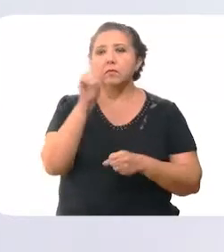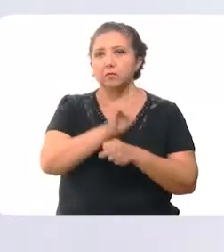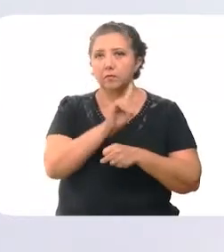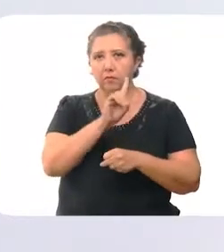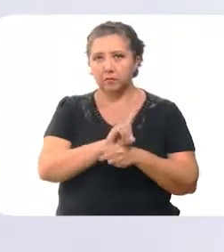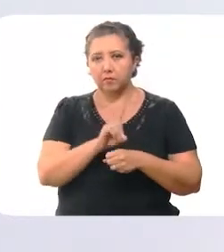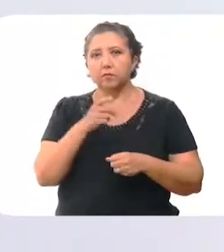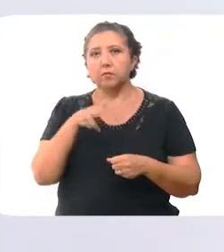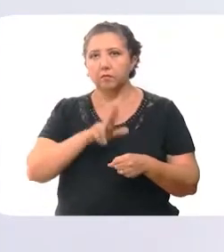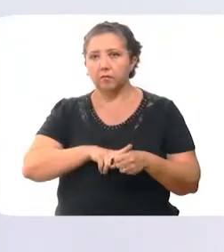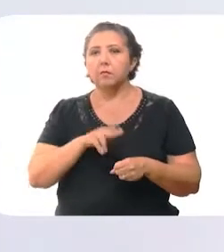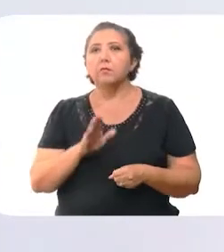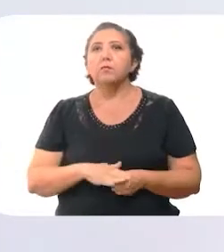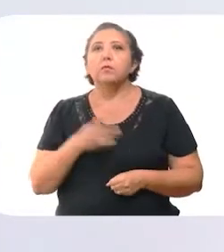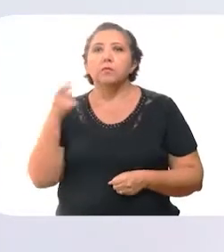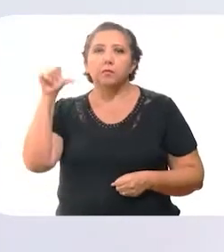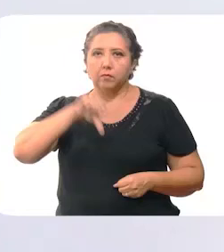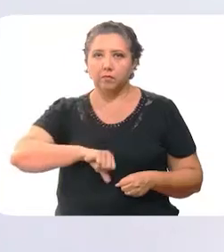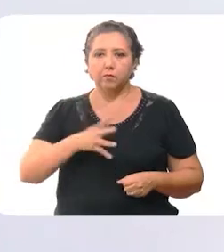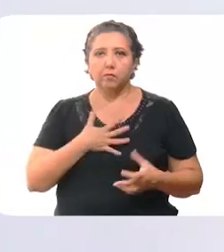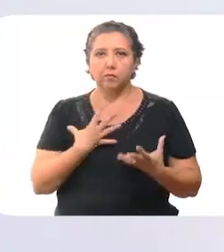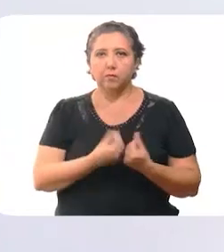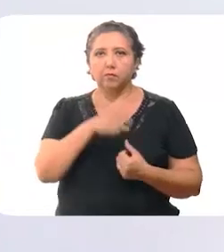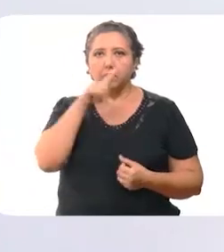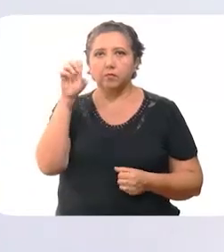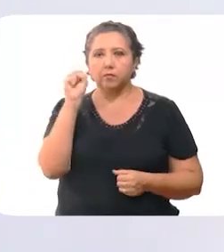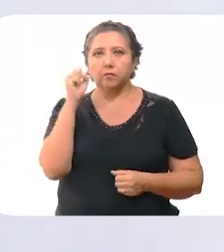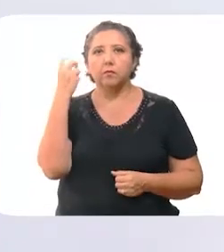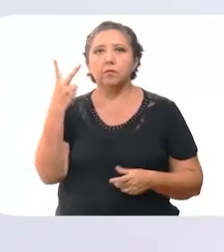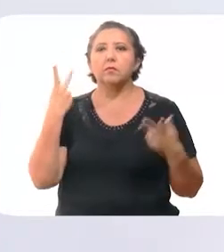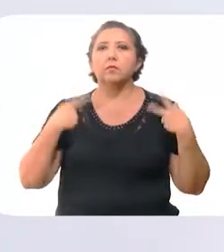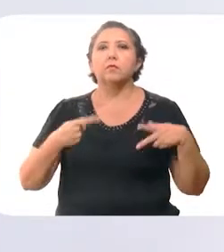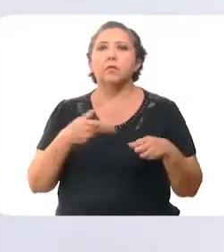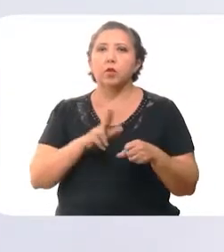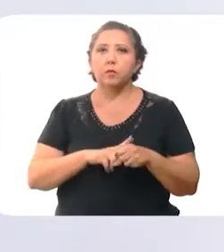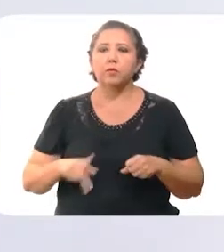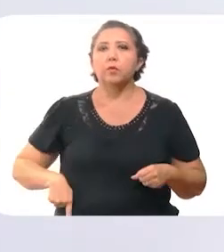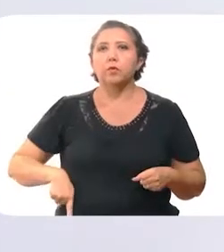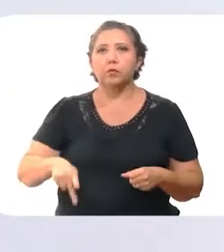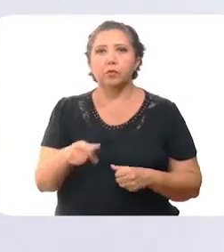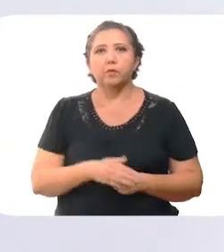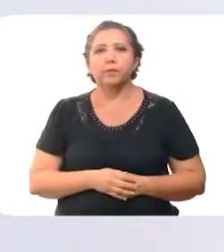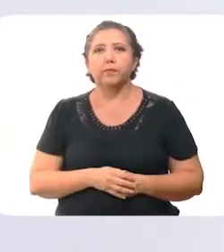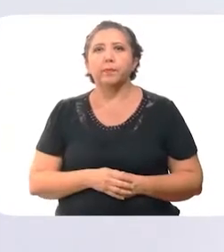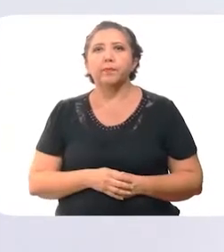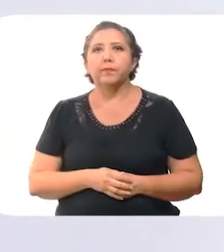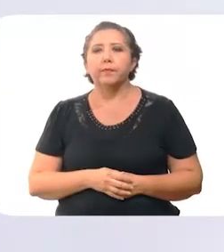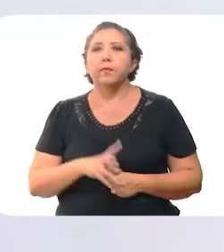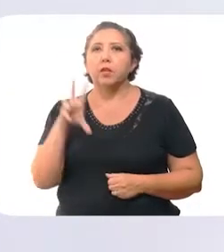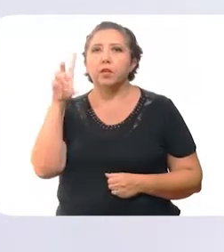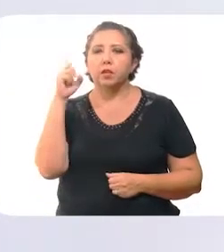los ingresos diarios. El día de hoy tenemos 162 pacientes en hospitales públicos.